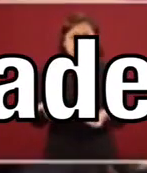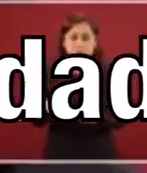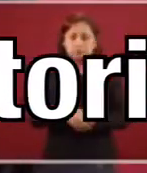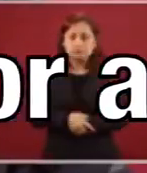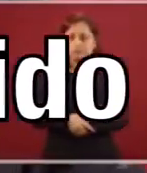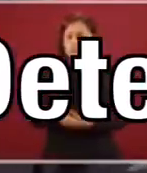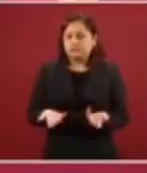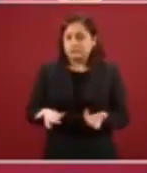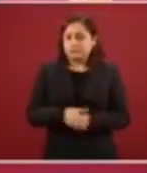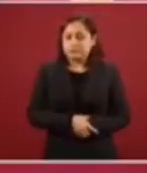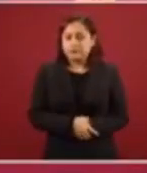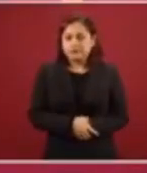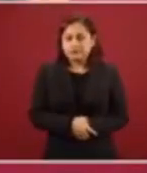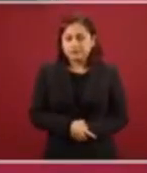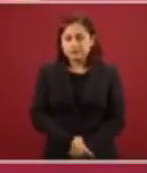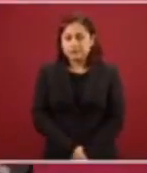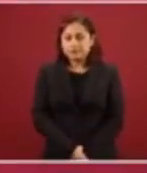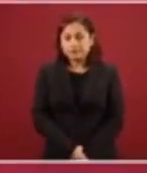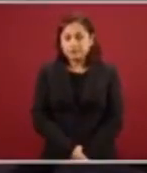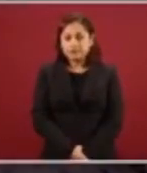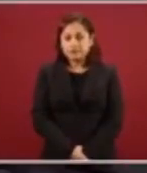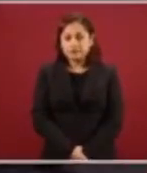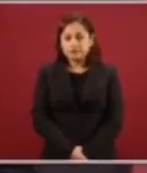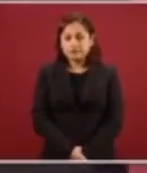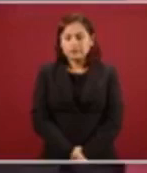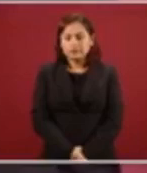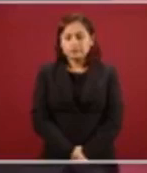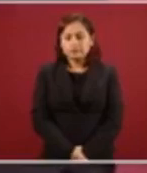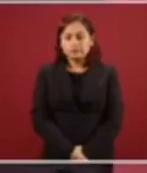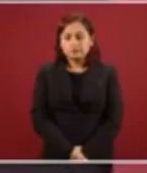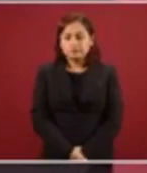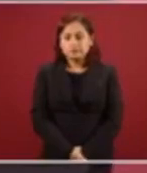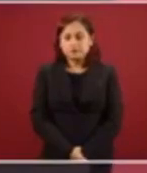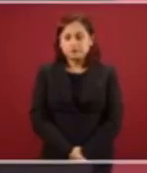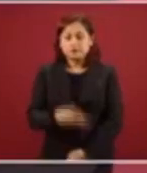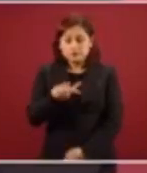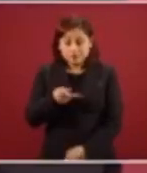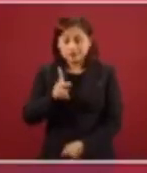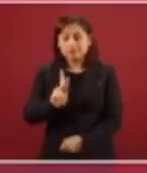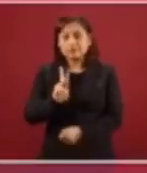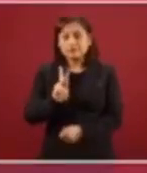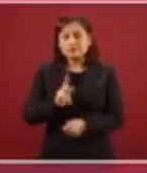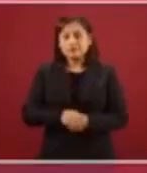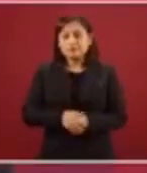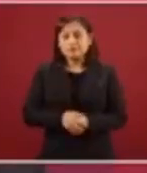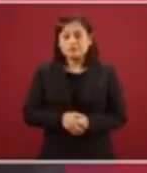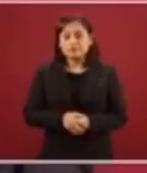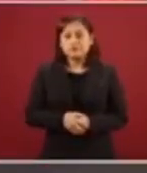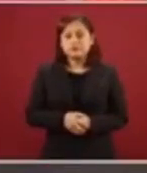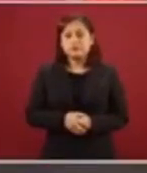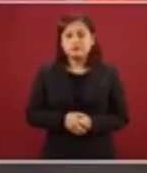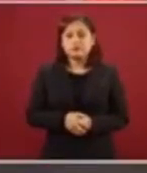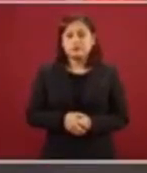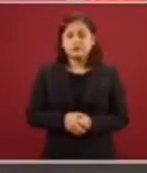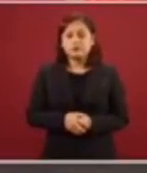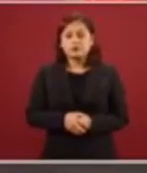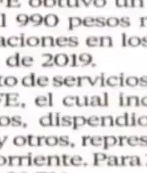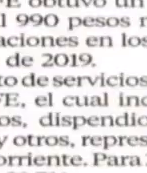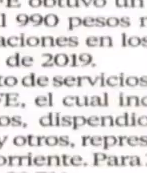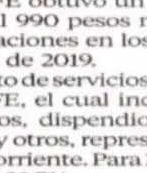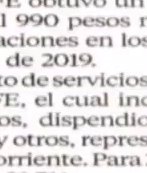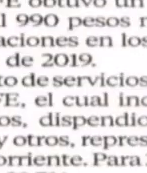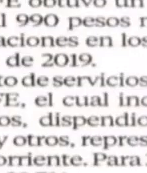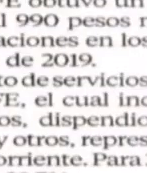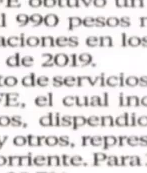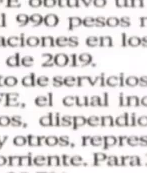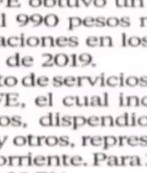Y todavía no son capaces de hacer una